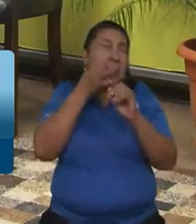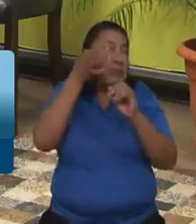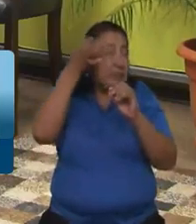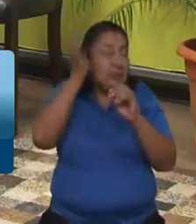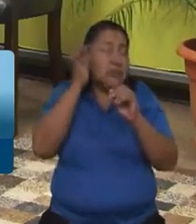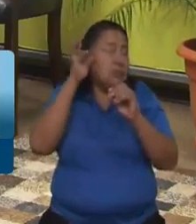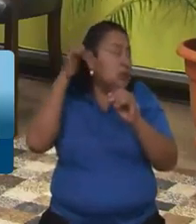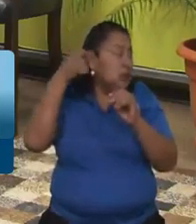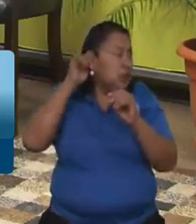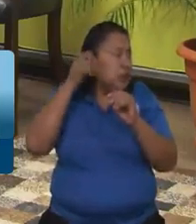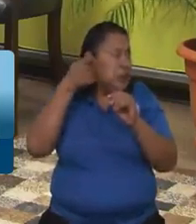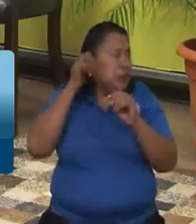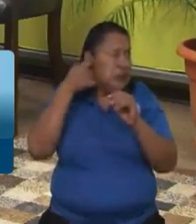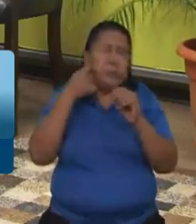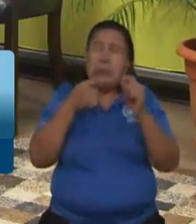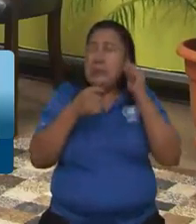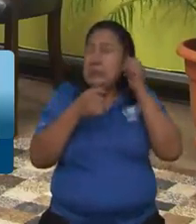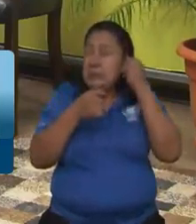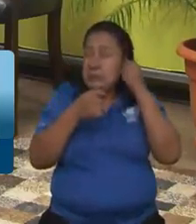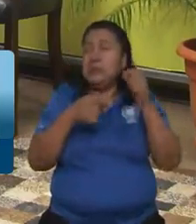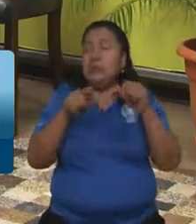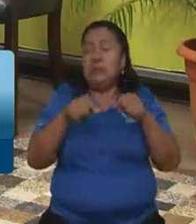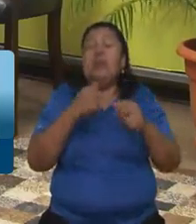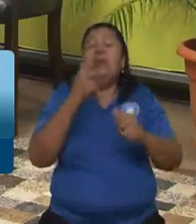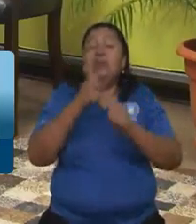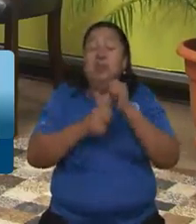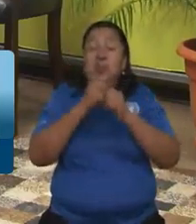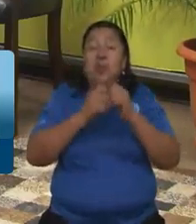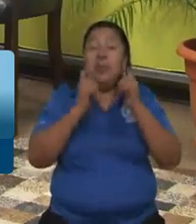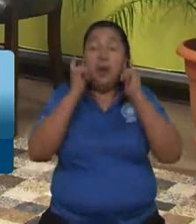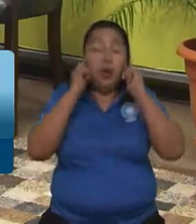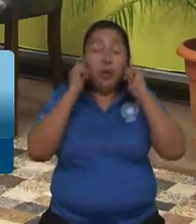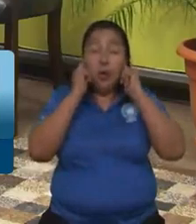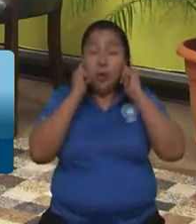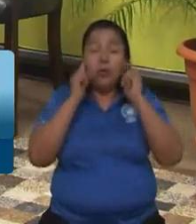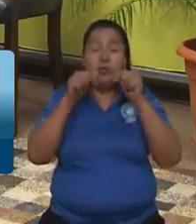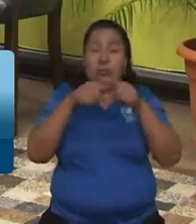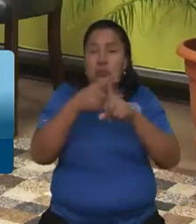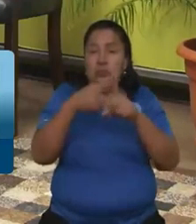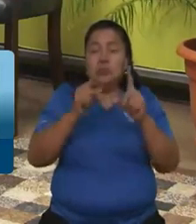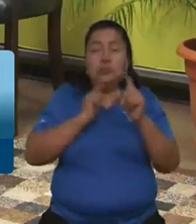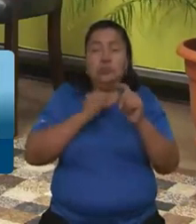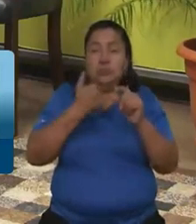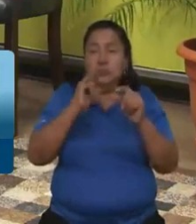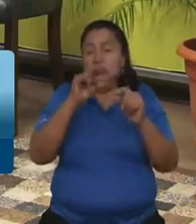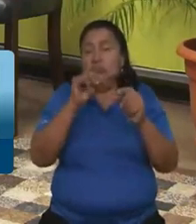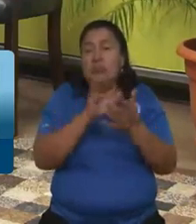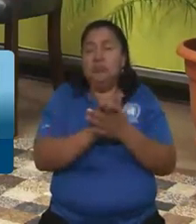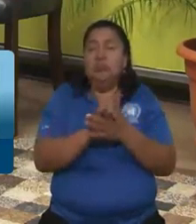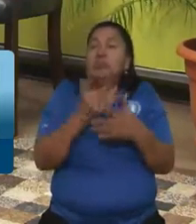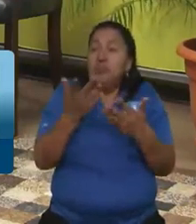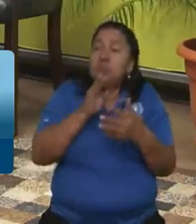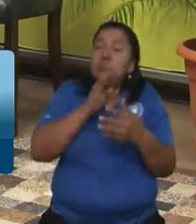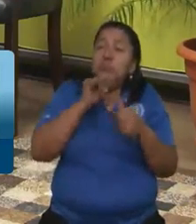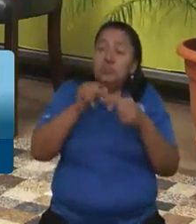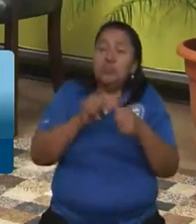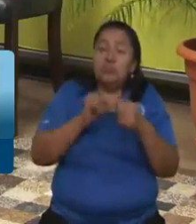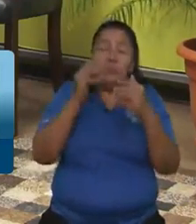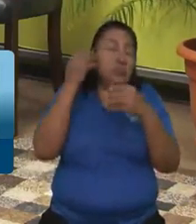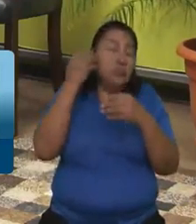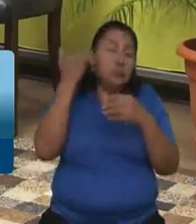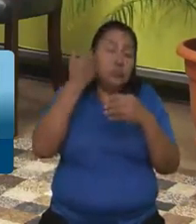doctor Hawking nos explicaba en el programa pasado, doctora, que por ejemplo las infecciones que causa el